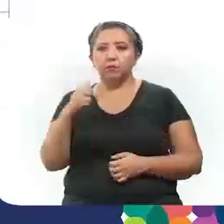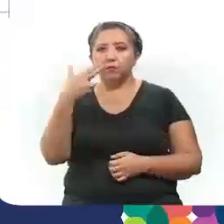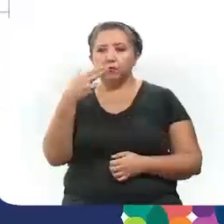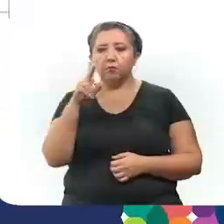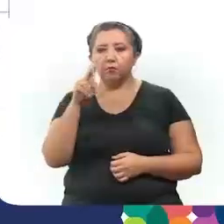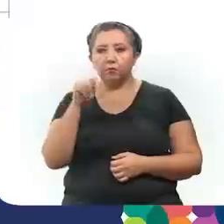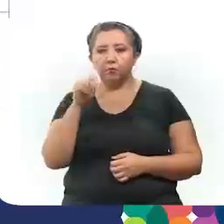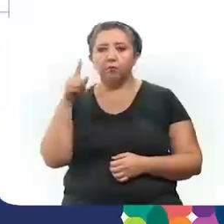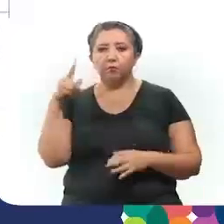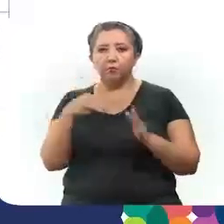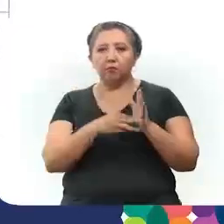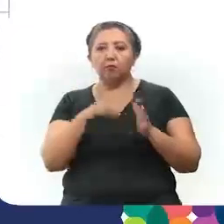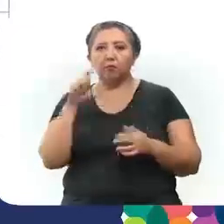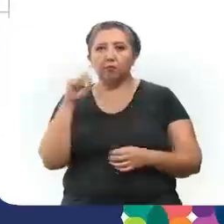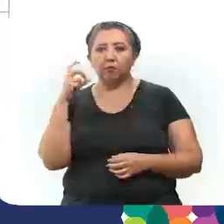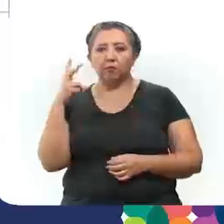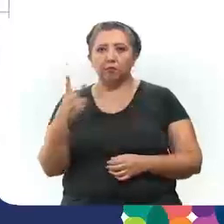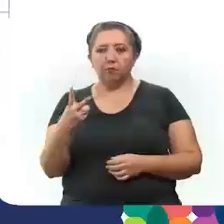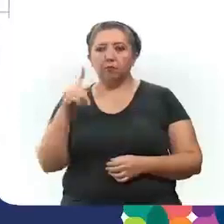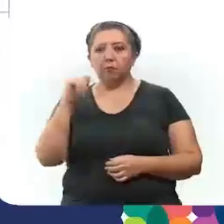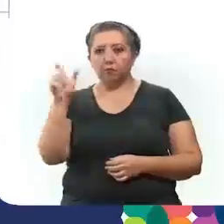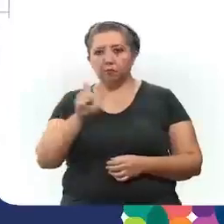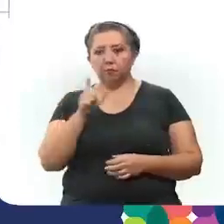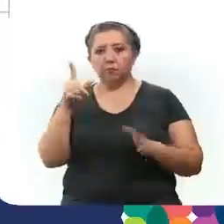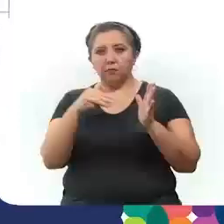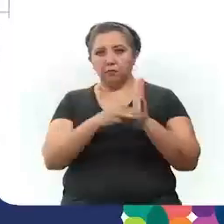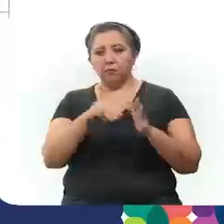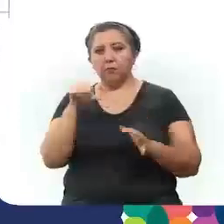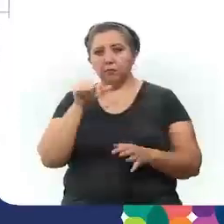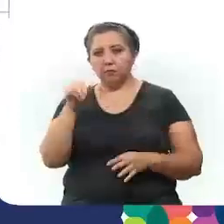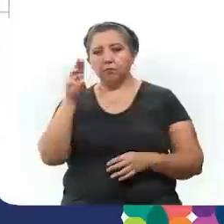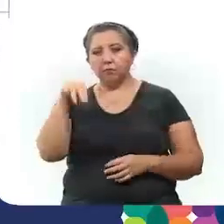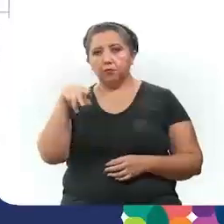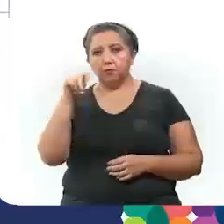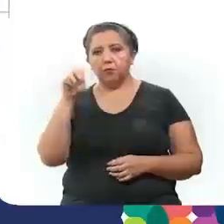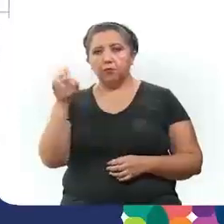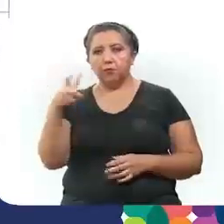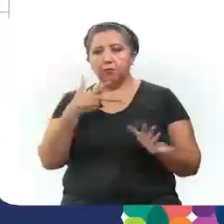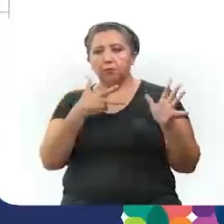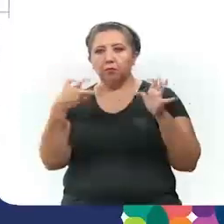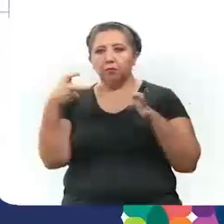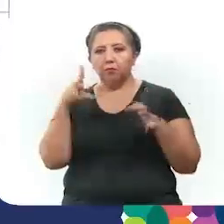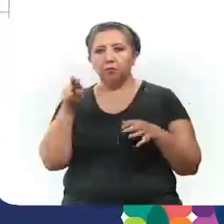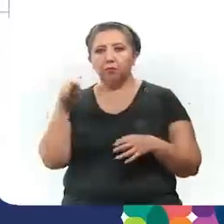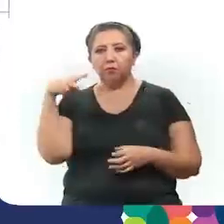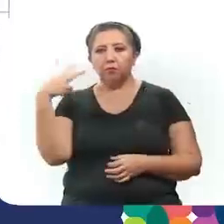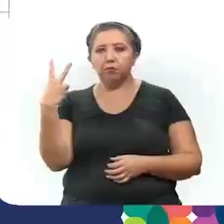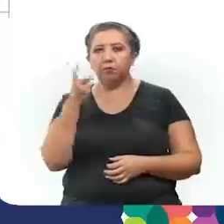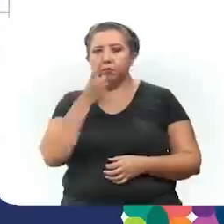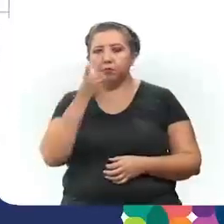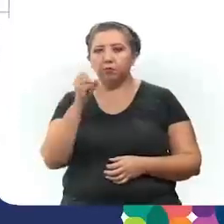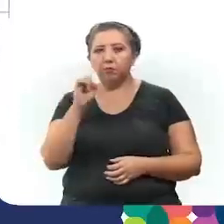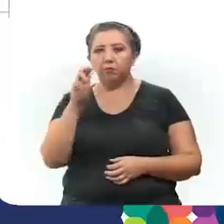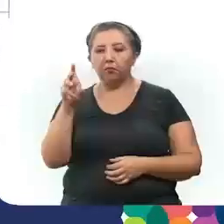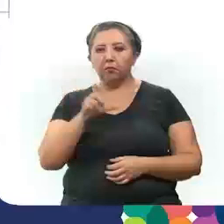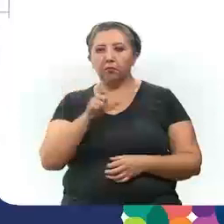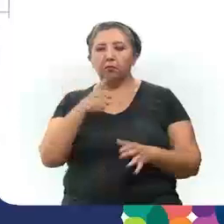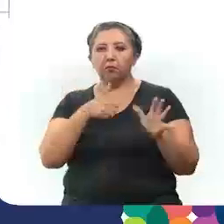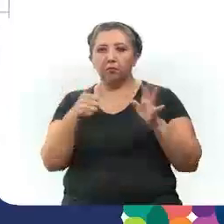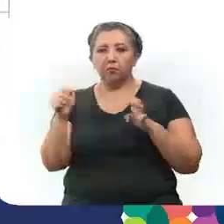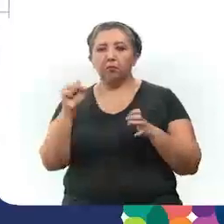Junucmá, 1.022, Tecash, 1.016, Motul, 882, Maxcanú,